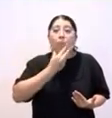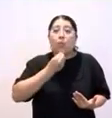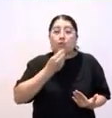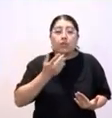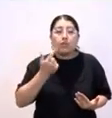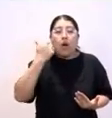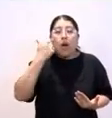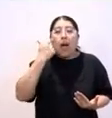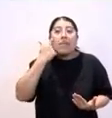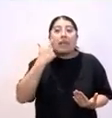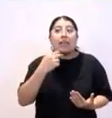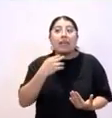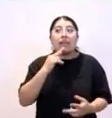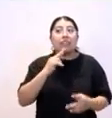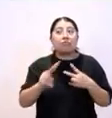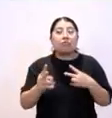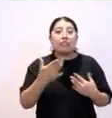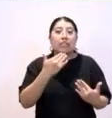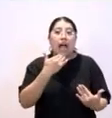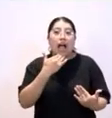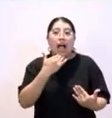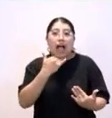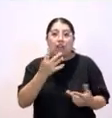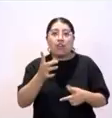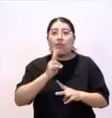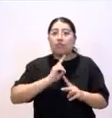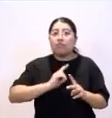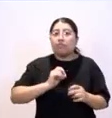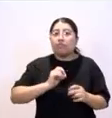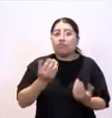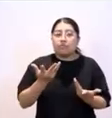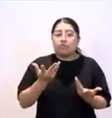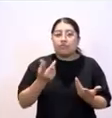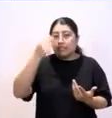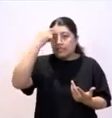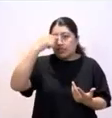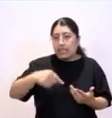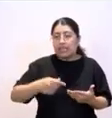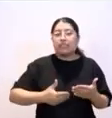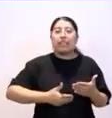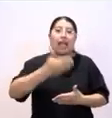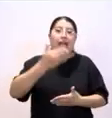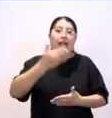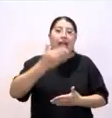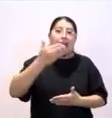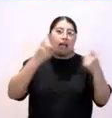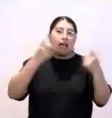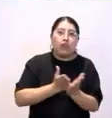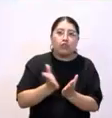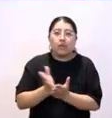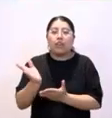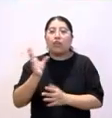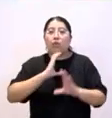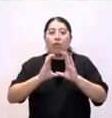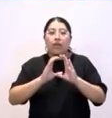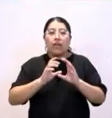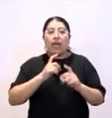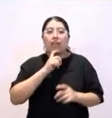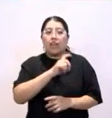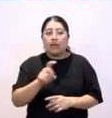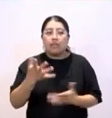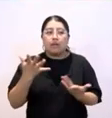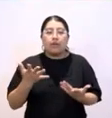ocasión nos da respuesta en el Parlamento. Ya sé que les gusta más hacer los anuncios a los medios de comunicación, pero yo creo que es importante dar